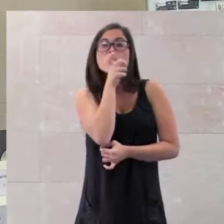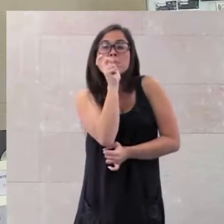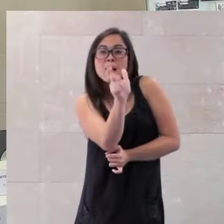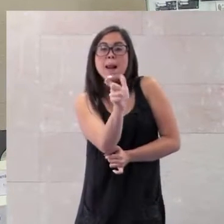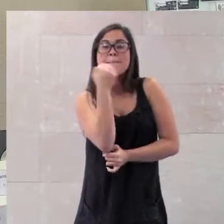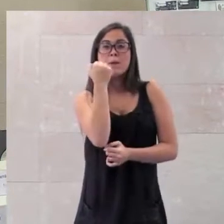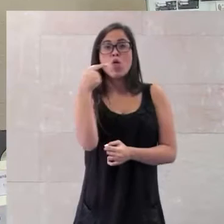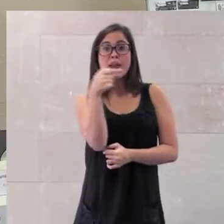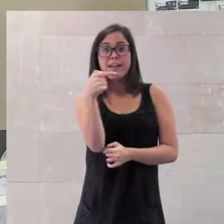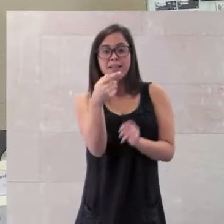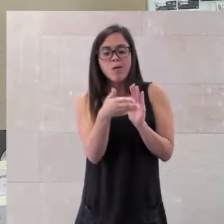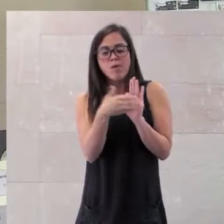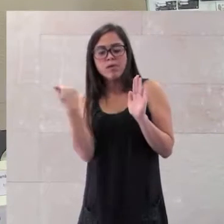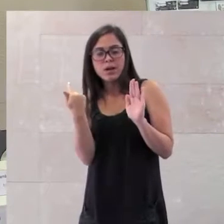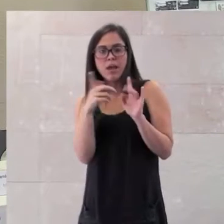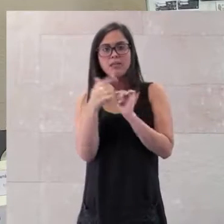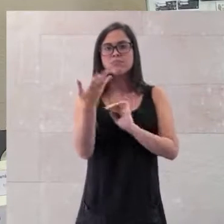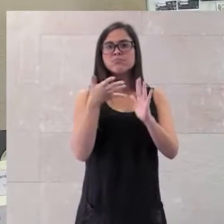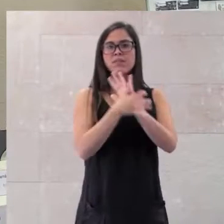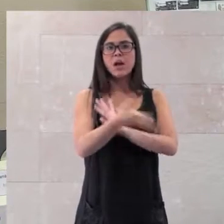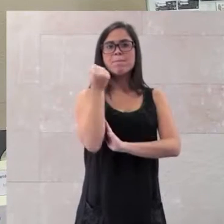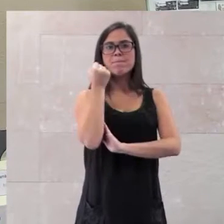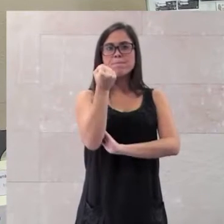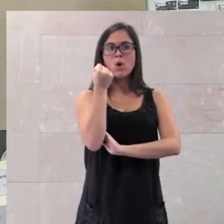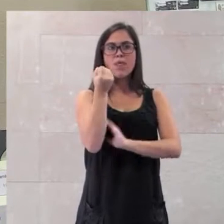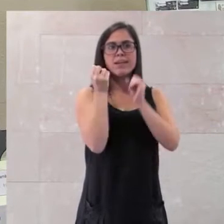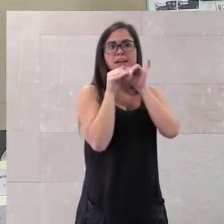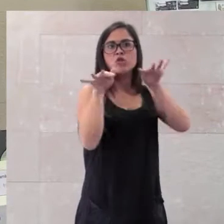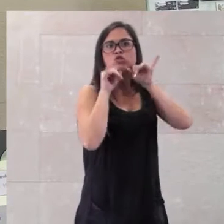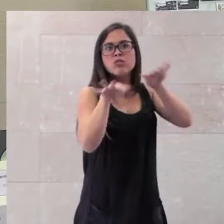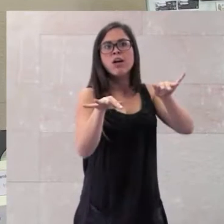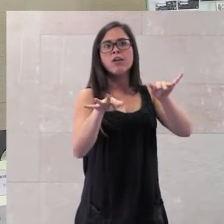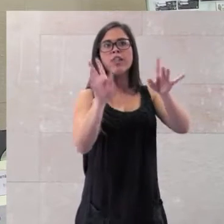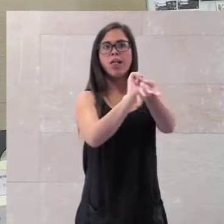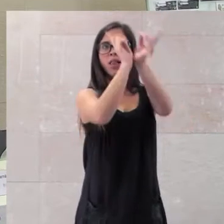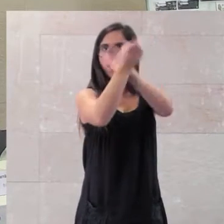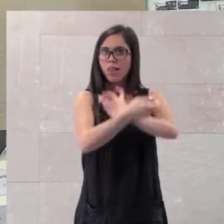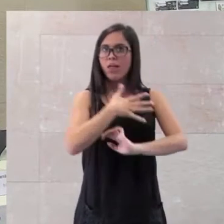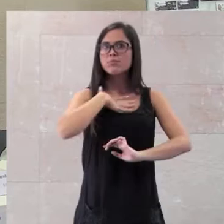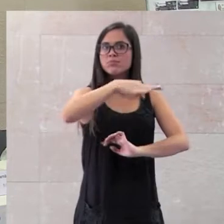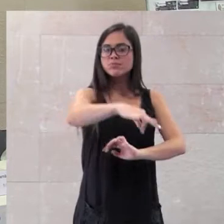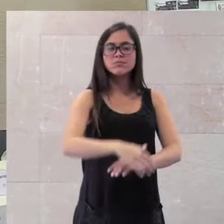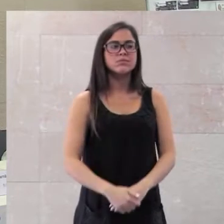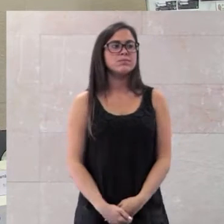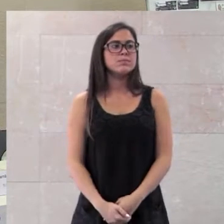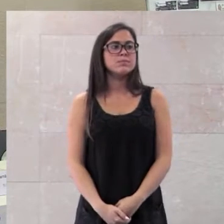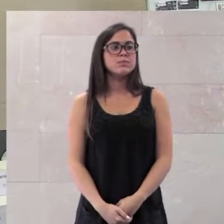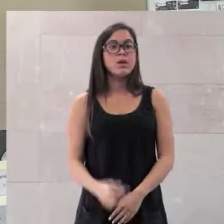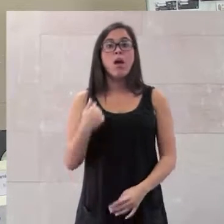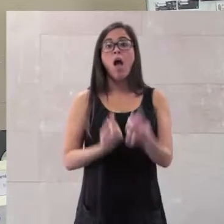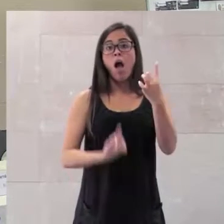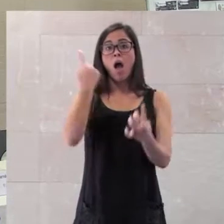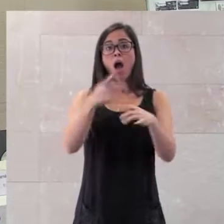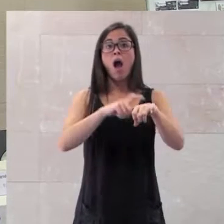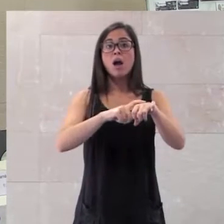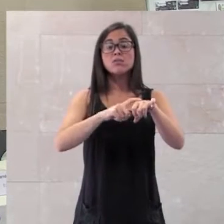es un poder creativo, es un poder de contagio, de poder transformar, ¿no? Bueno, voy a contar algunos